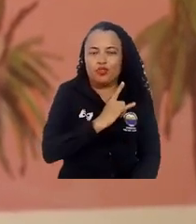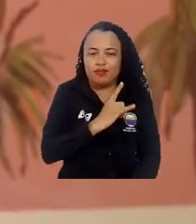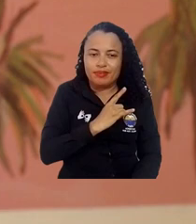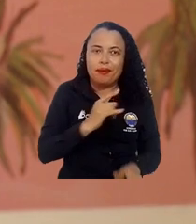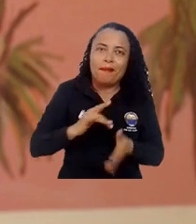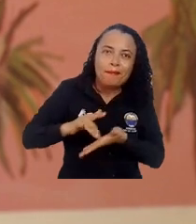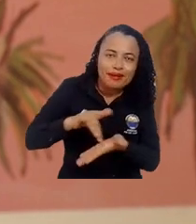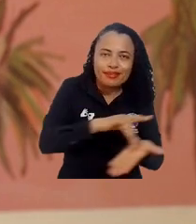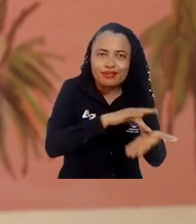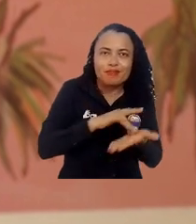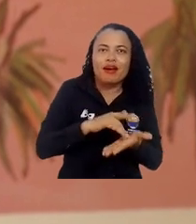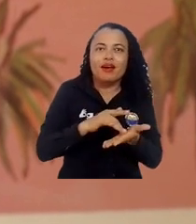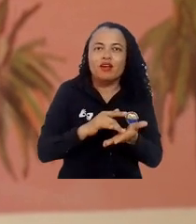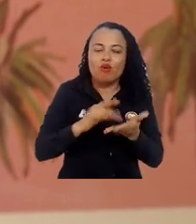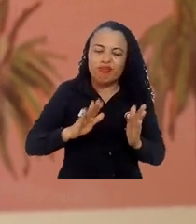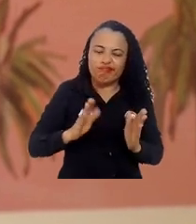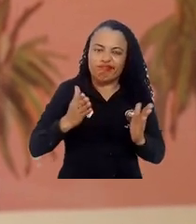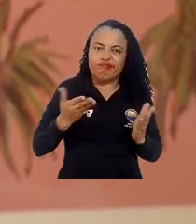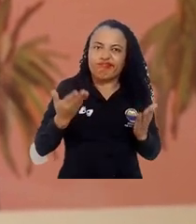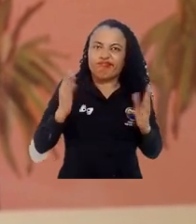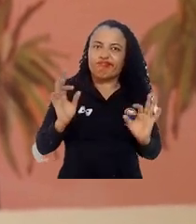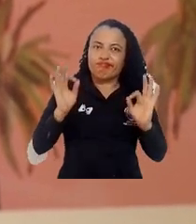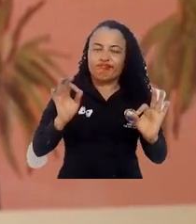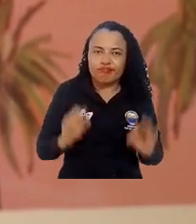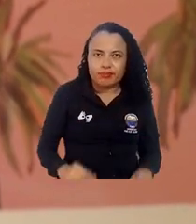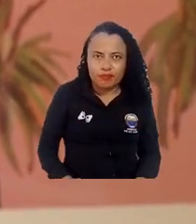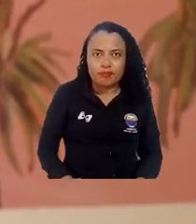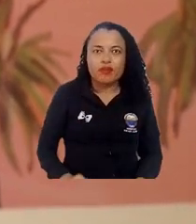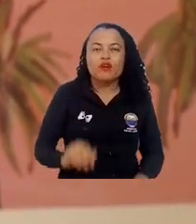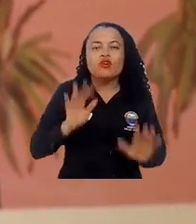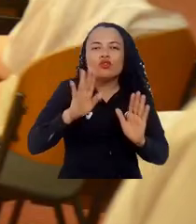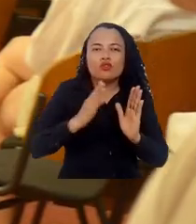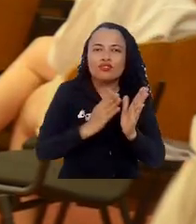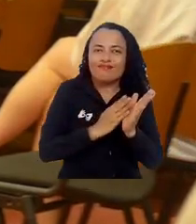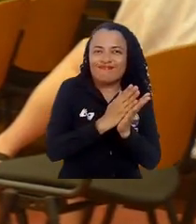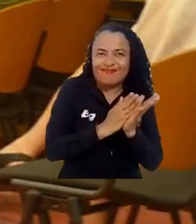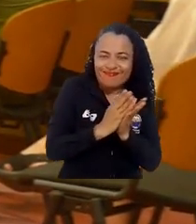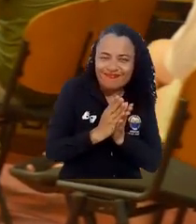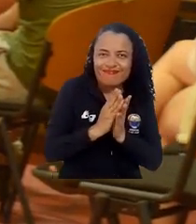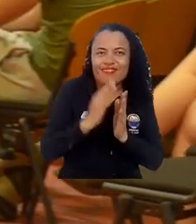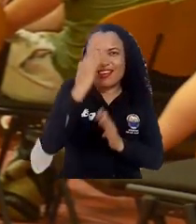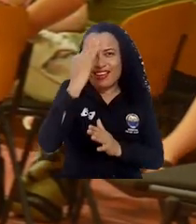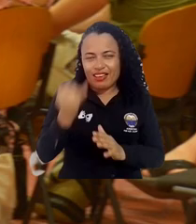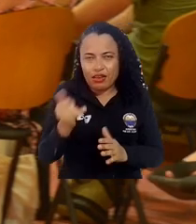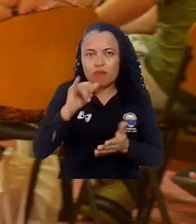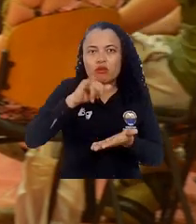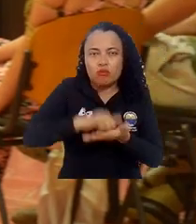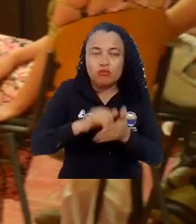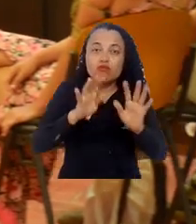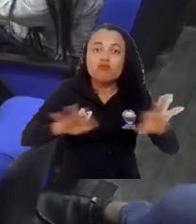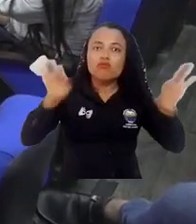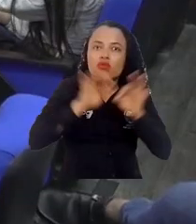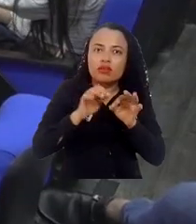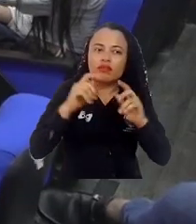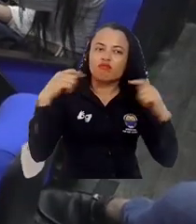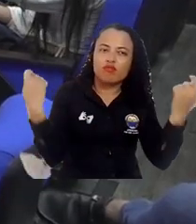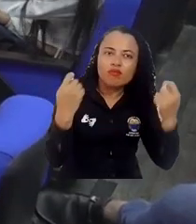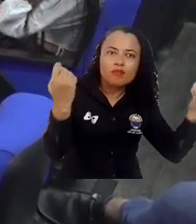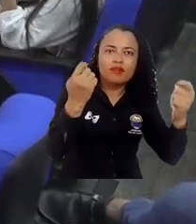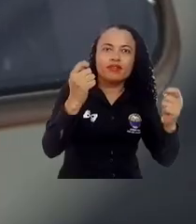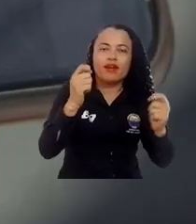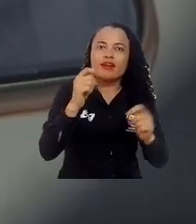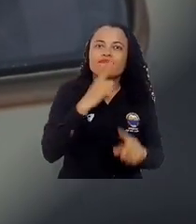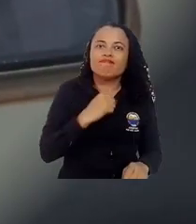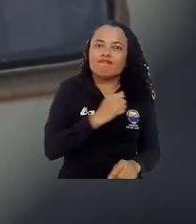a estudiar en esta universidad, a participar, a hacer lo mejor cada día. Desde los programas académicos en esta área es importante